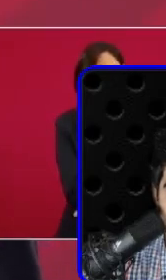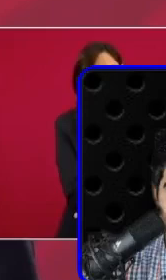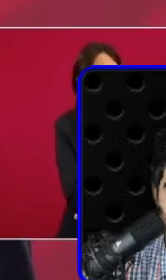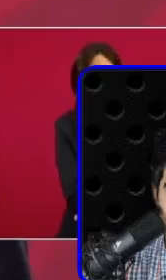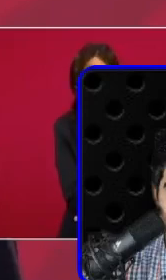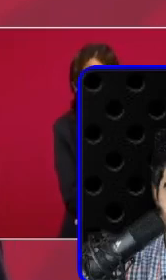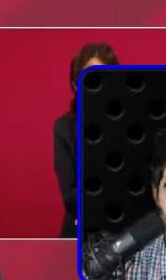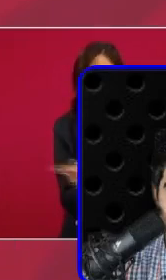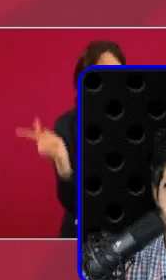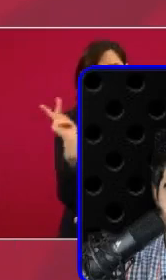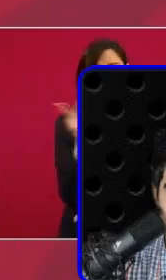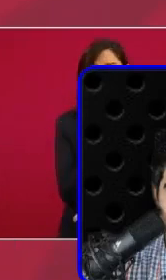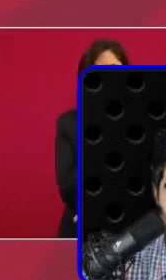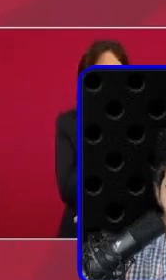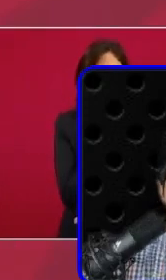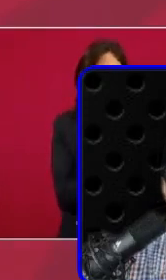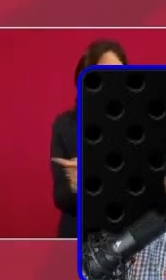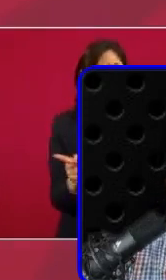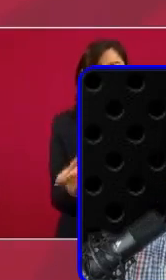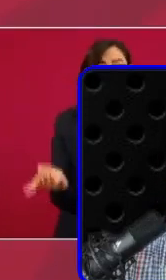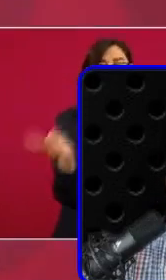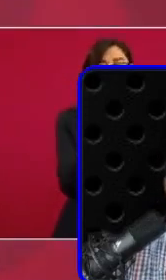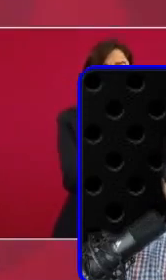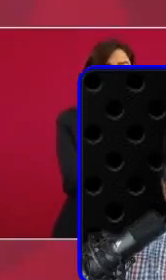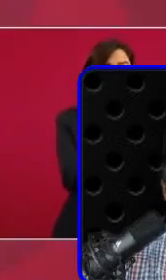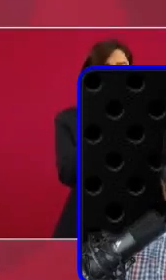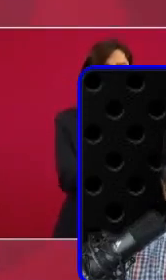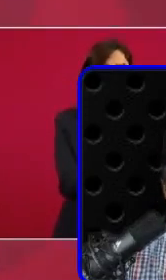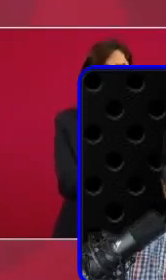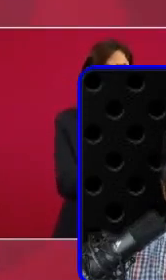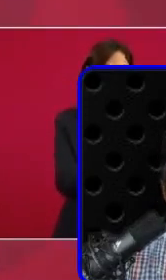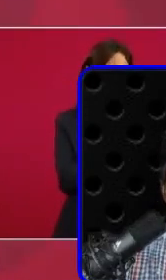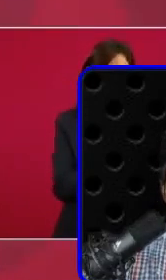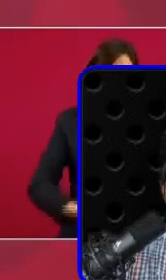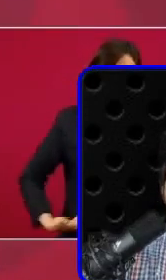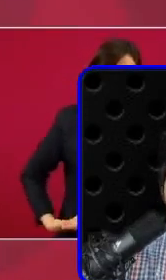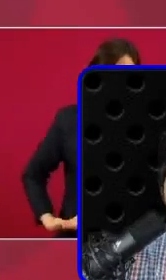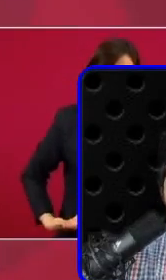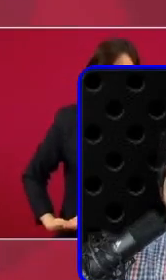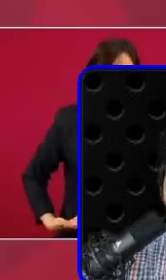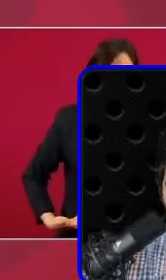y el que se casaba era un presidente.